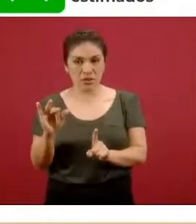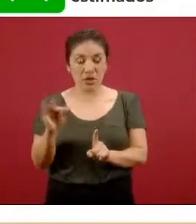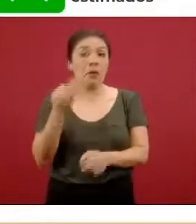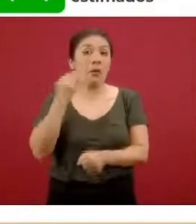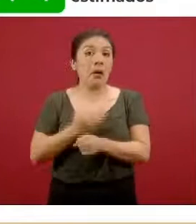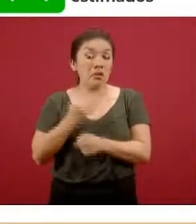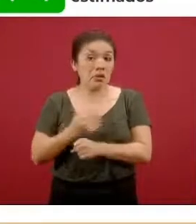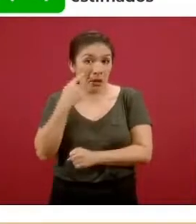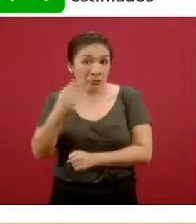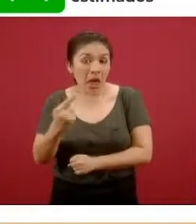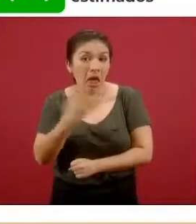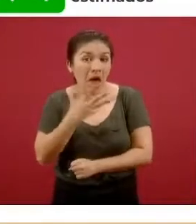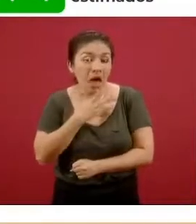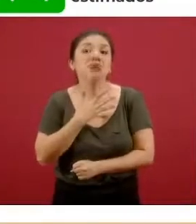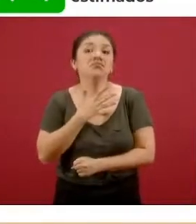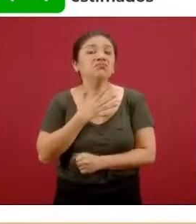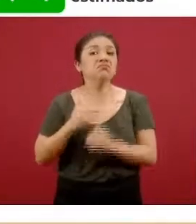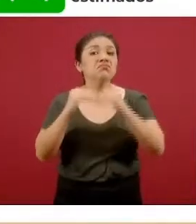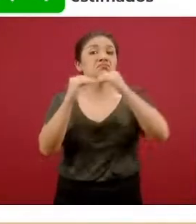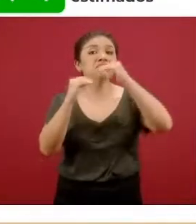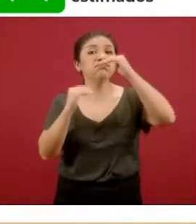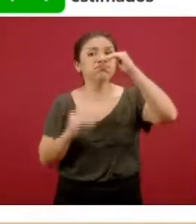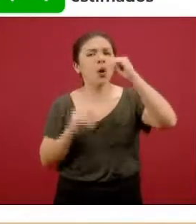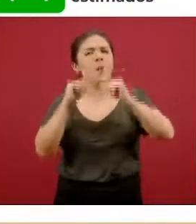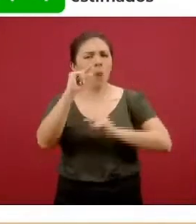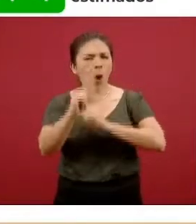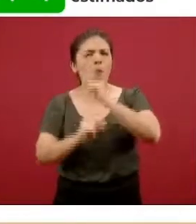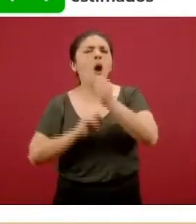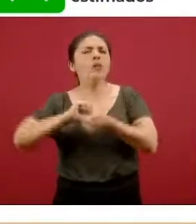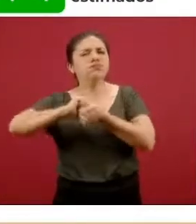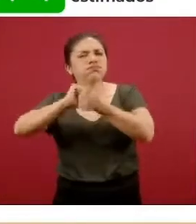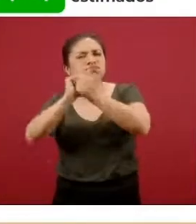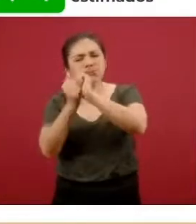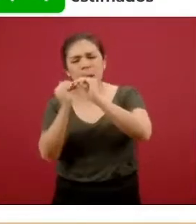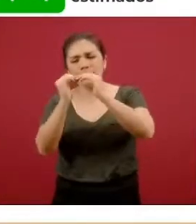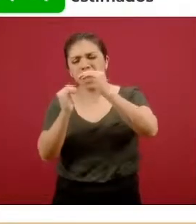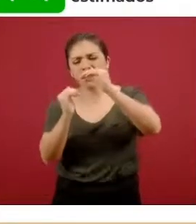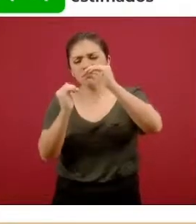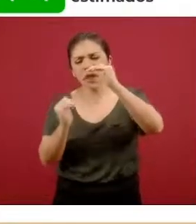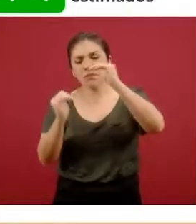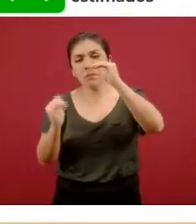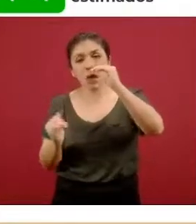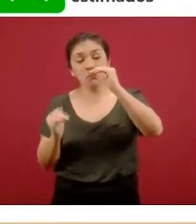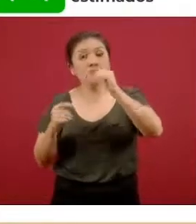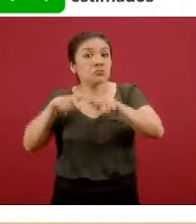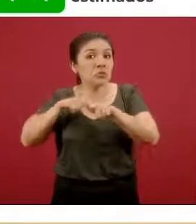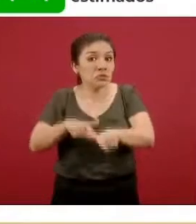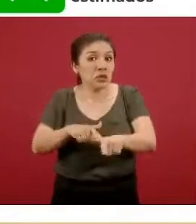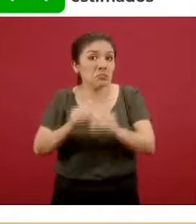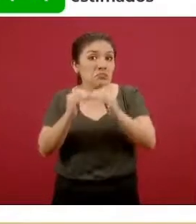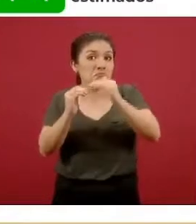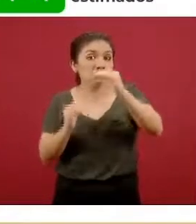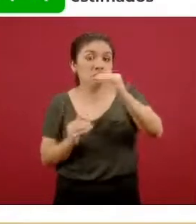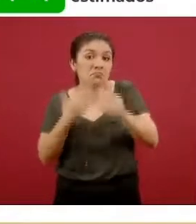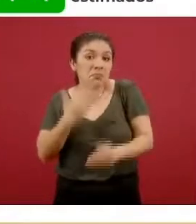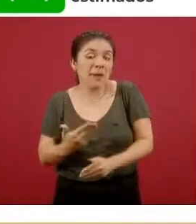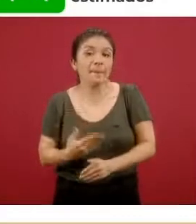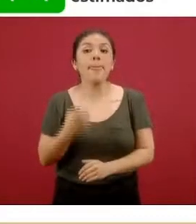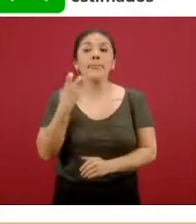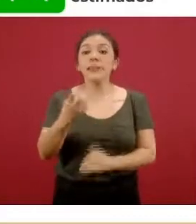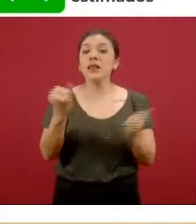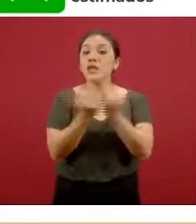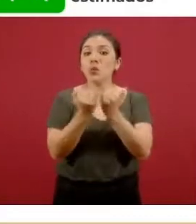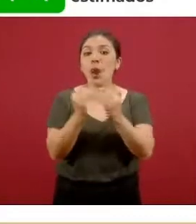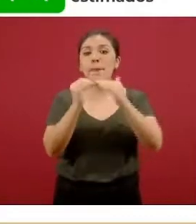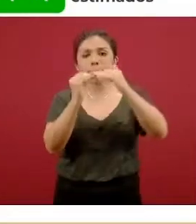hemos tenido un descenso escalonado, pero que para efectos de la tendencia se mantiene como tal. Tendencia